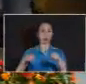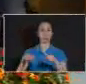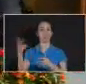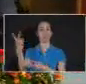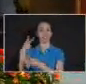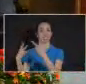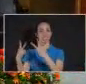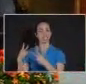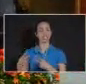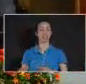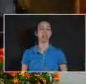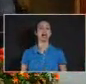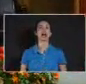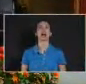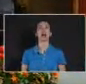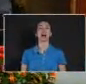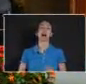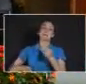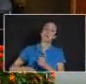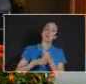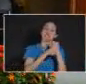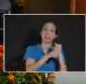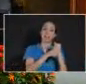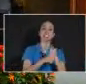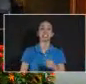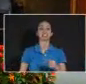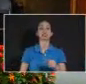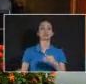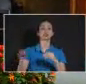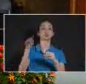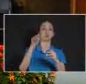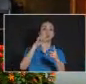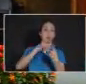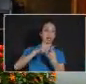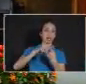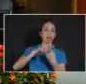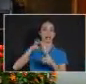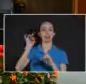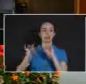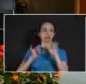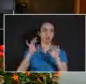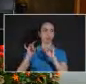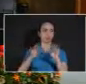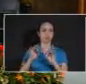La profecía puede venir a abonar algo, a aportar algo, a confirmar algo.